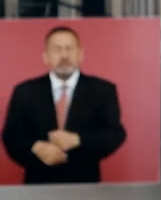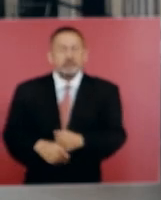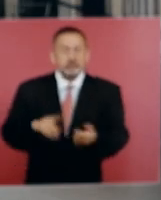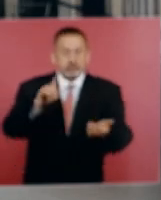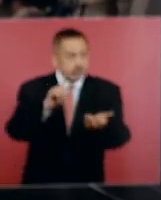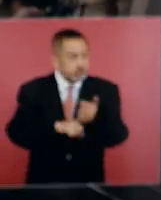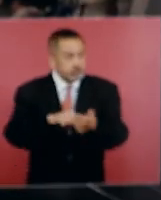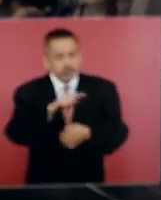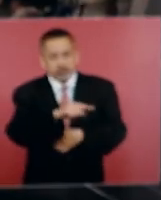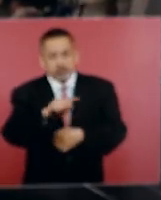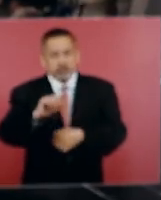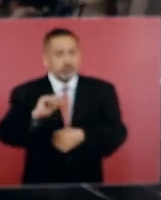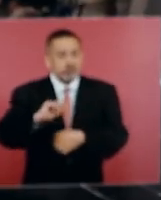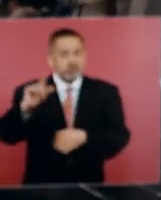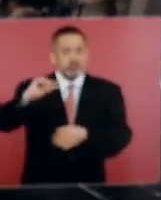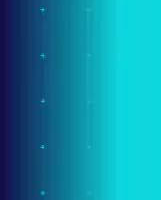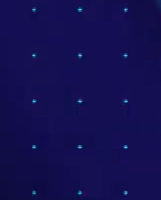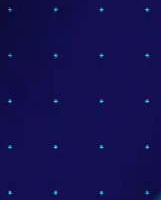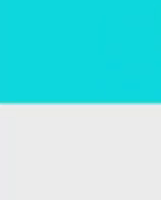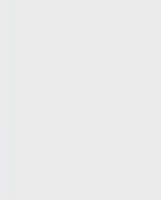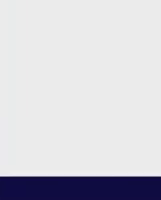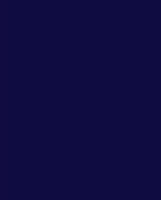cumplimentar 51 órdenes de aprehensión.